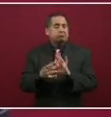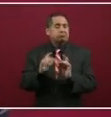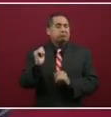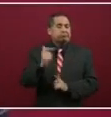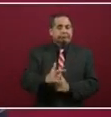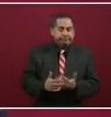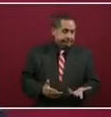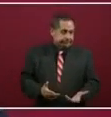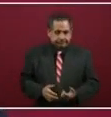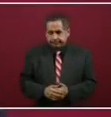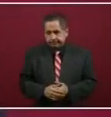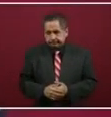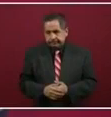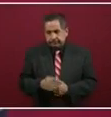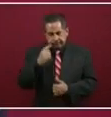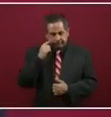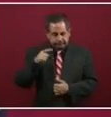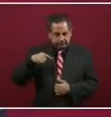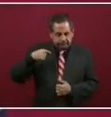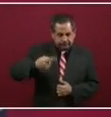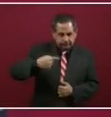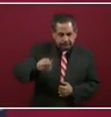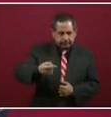Entonces, pasado mañana